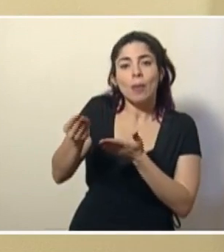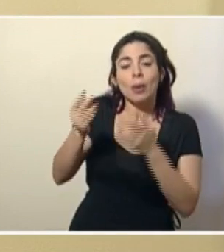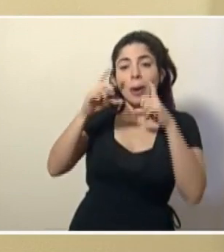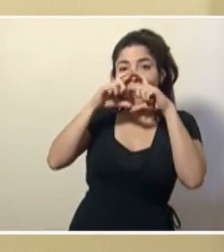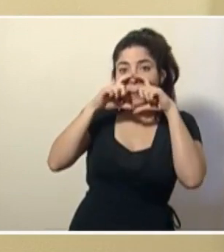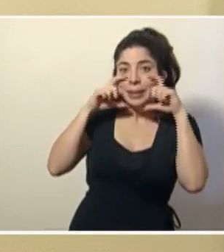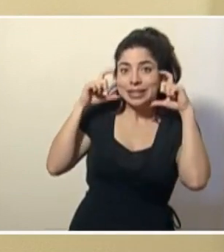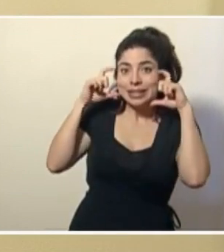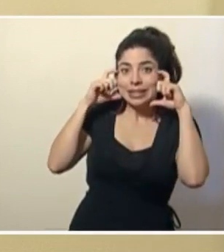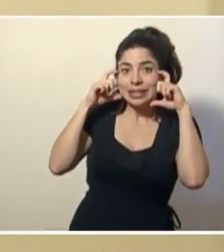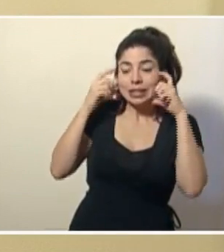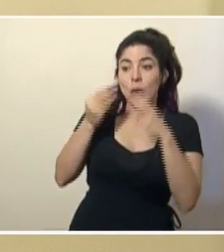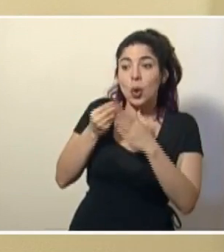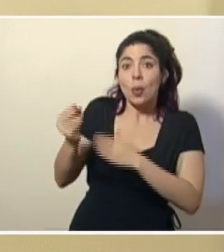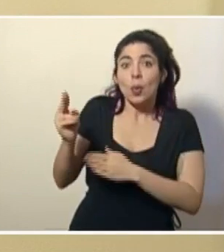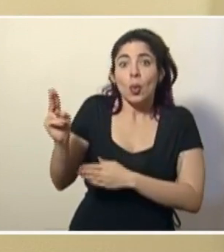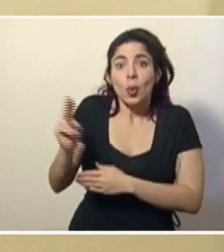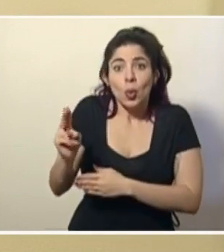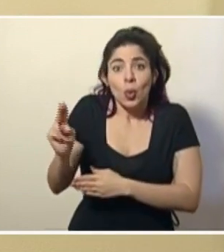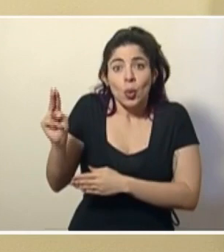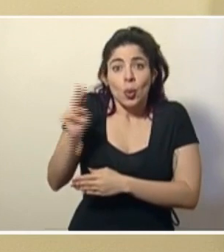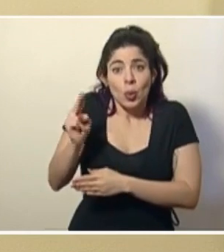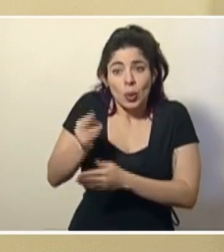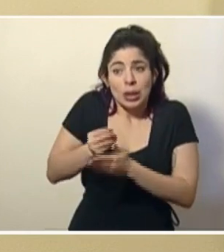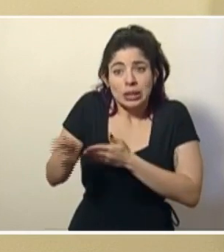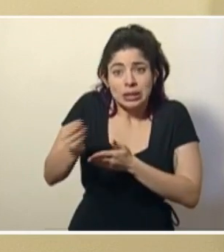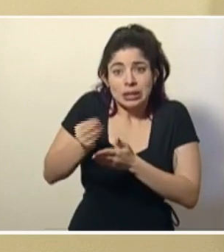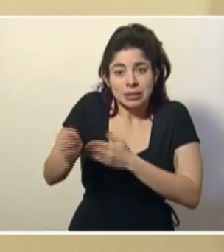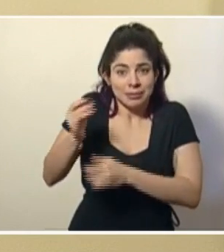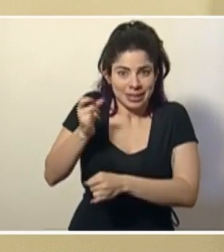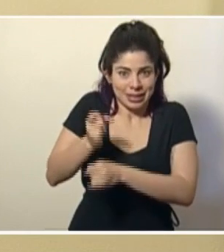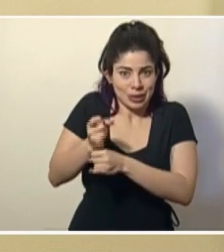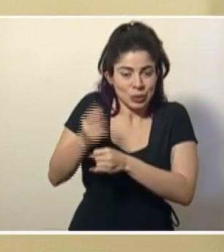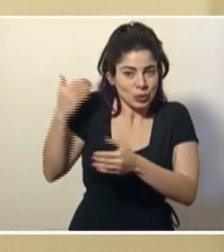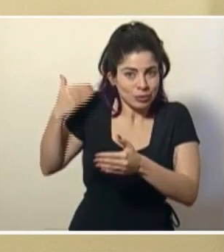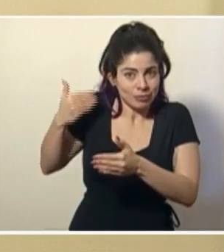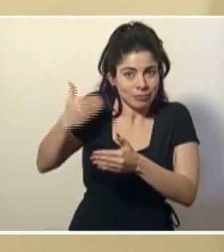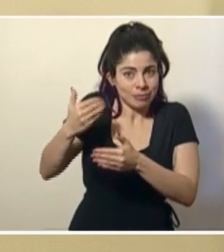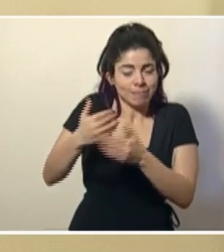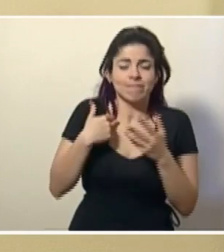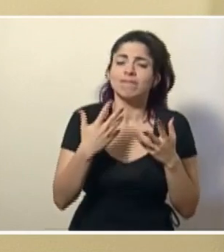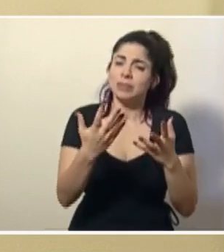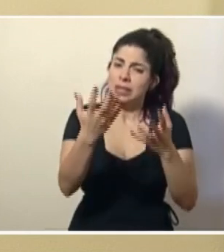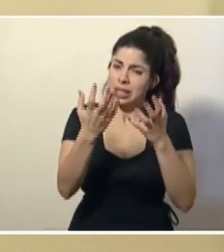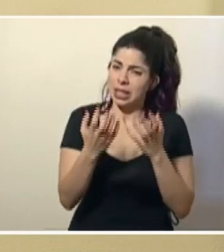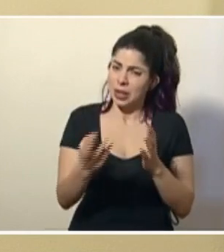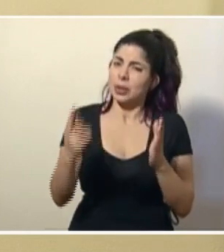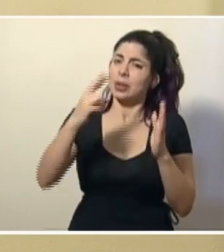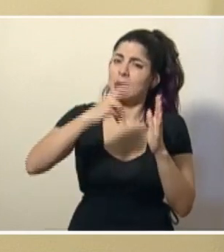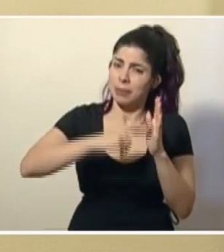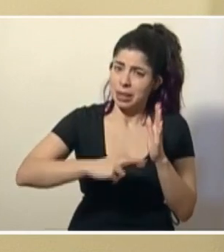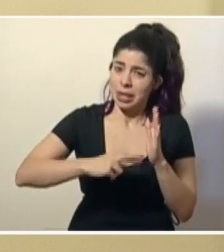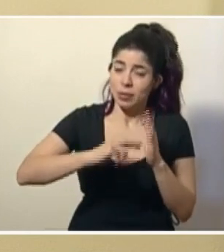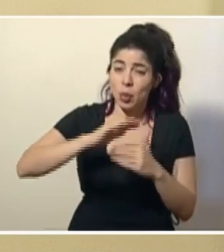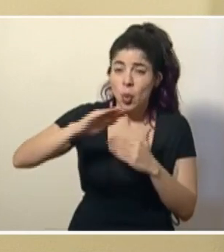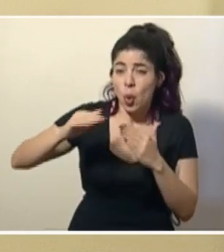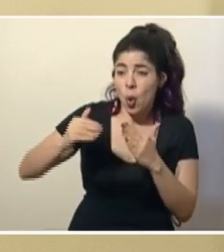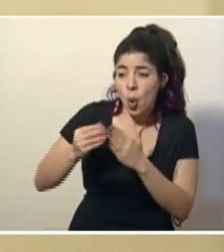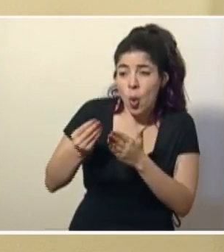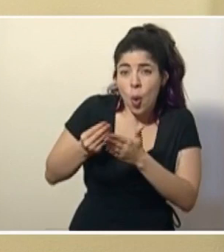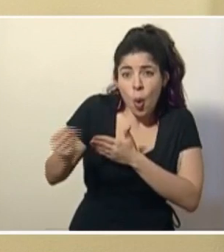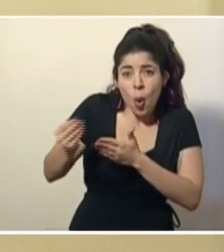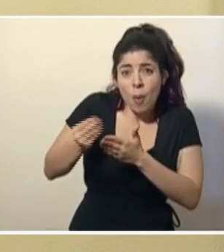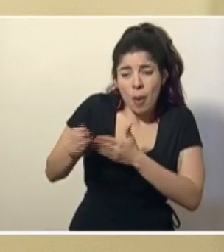de mascarillas, las compras urgentes que se han hecho en la institución. Quiero reiterar que todas estas